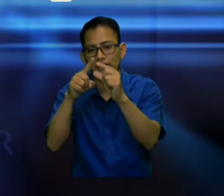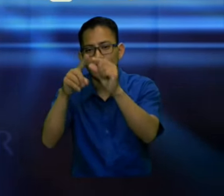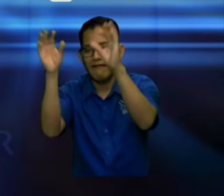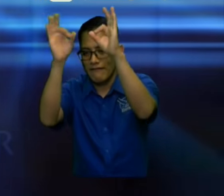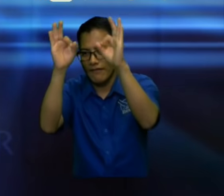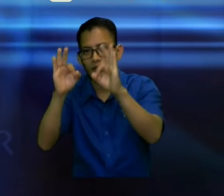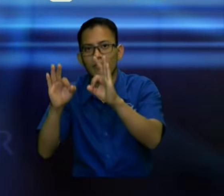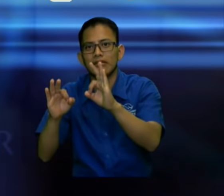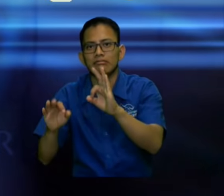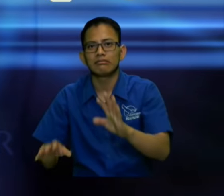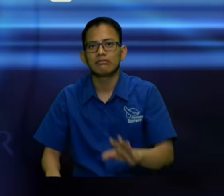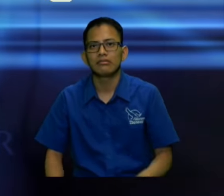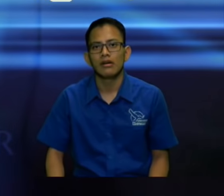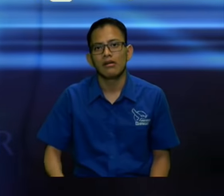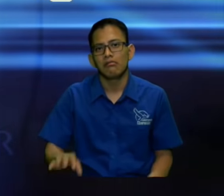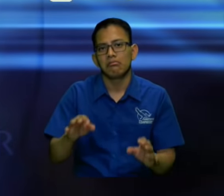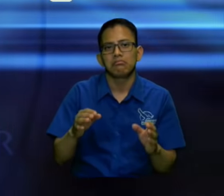Con